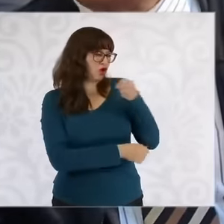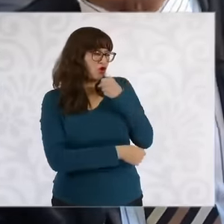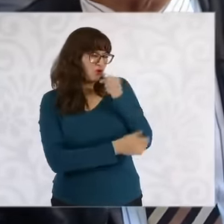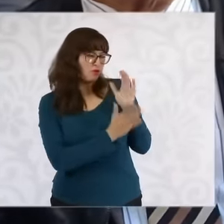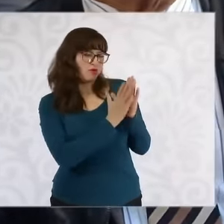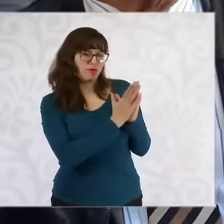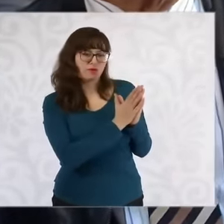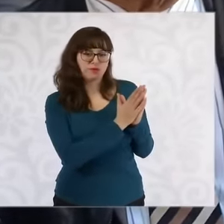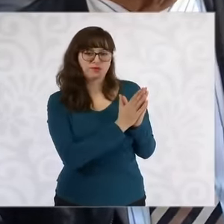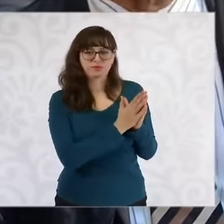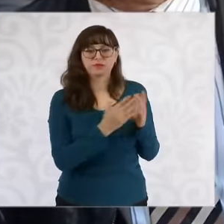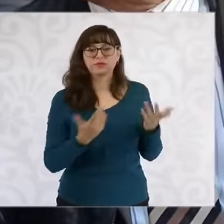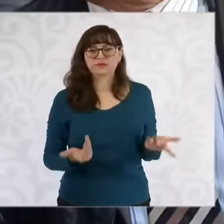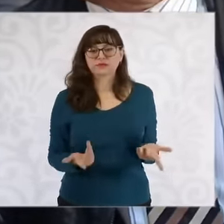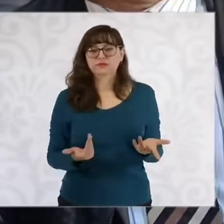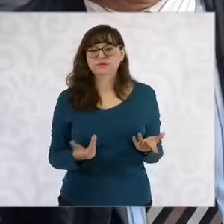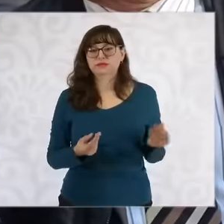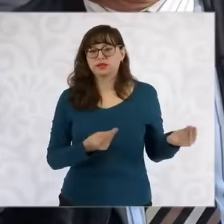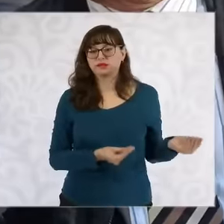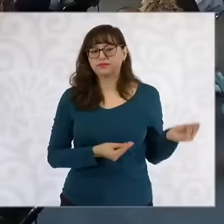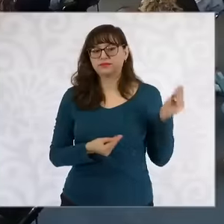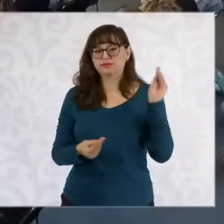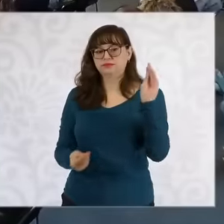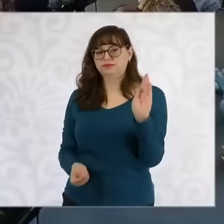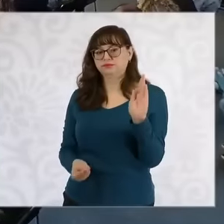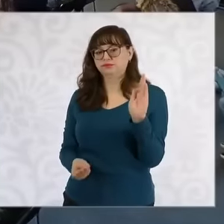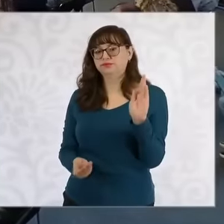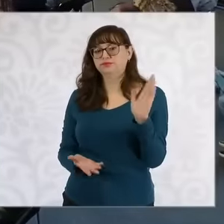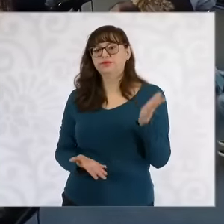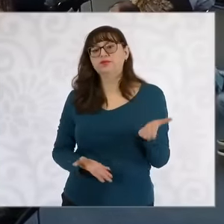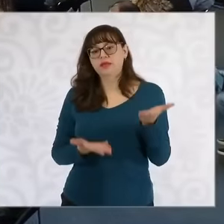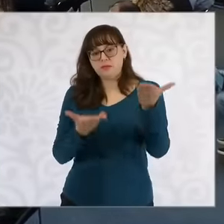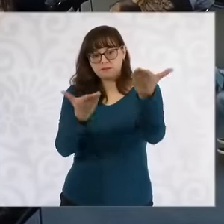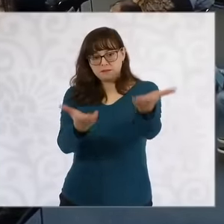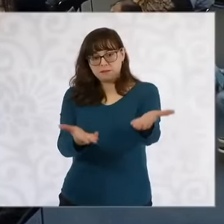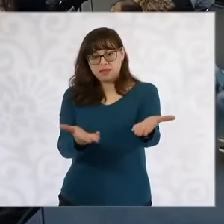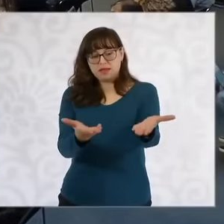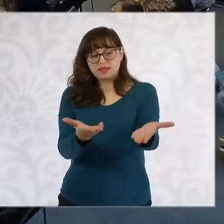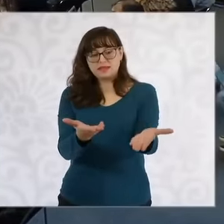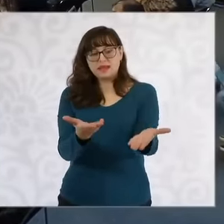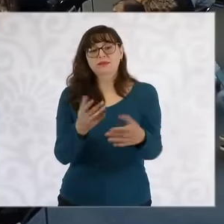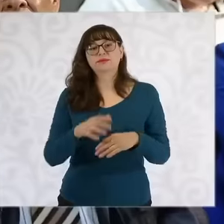Le envía esto. Ellos hicieron una parte de los trabajos.